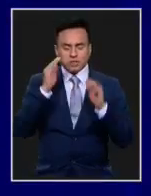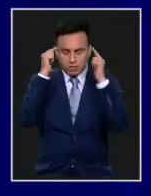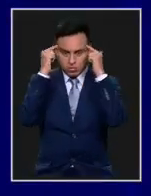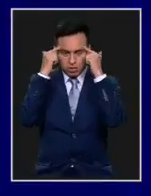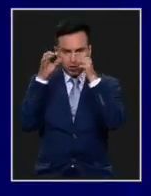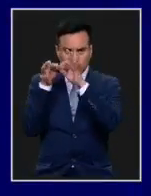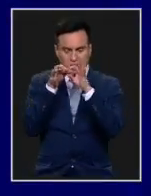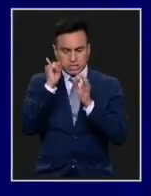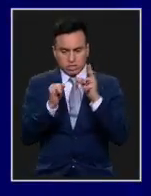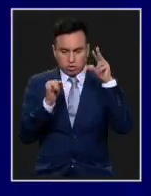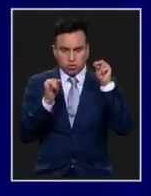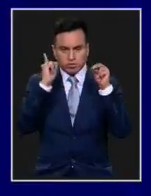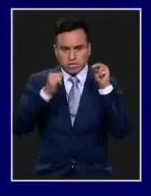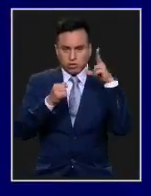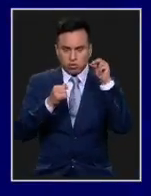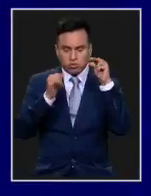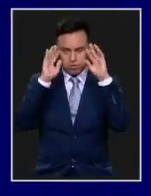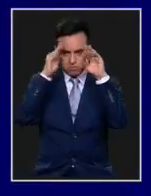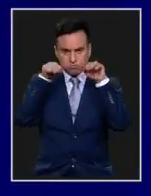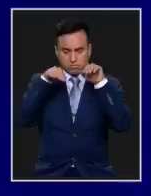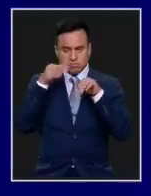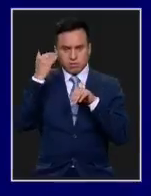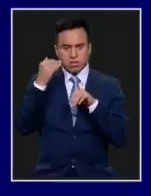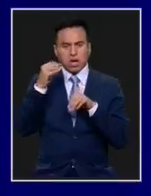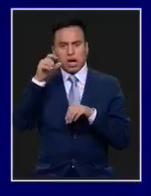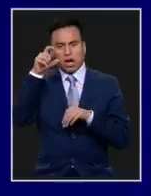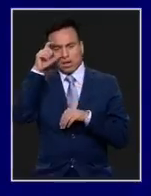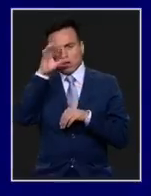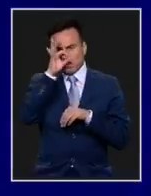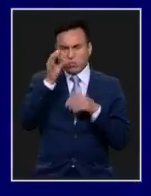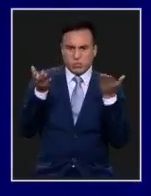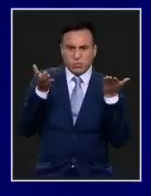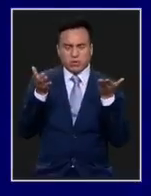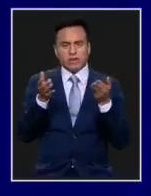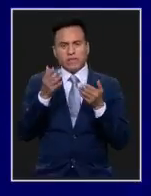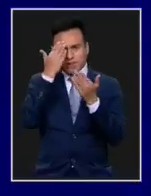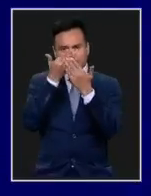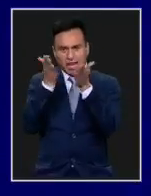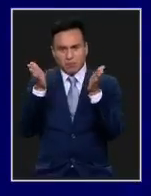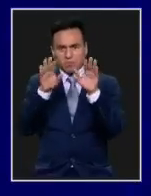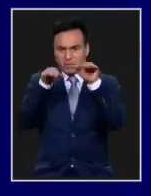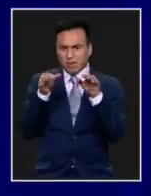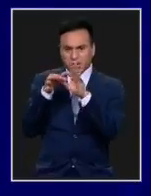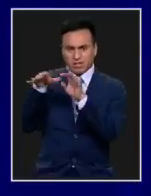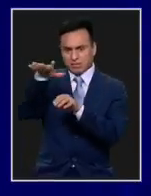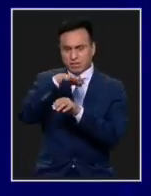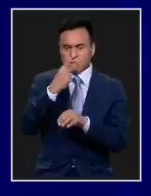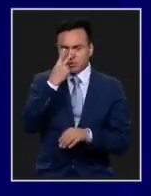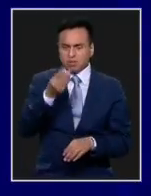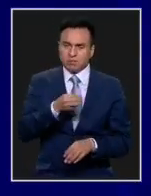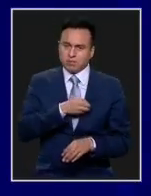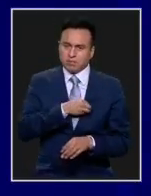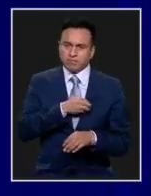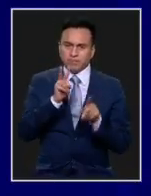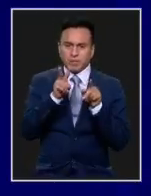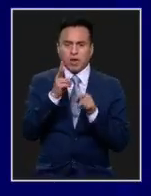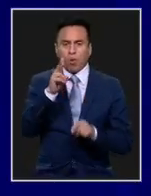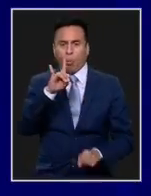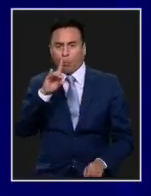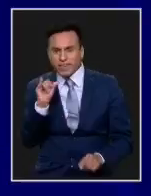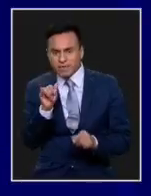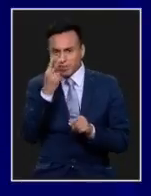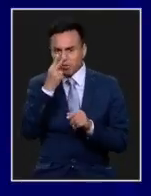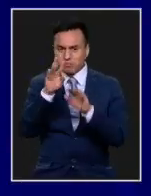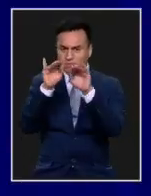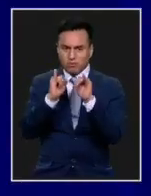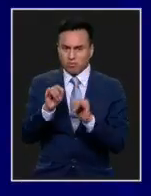la lógica del siguiendo que siguen atrapados en la lógica de alguien divino que de hecho veo el frente amplio en esa misma lógica veo desgraciadamente muchas veces a la udi en esa misma